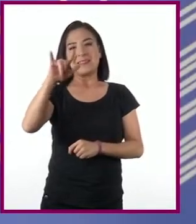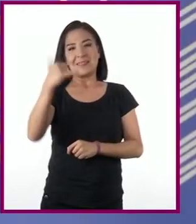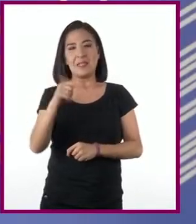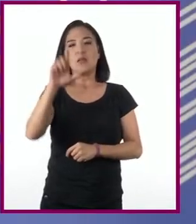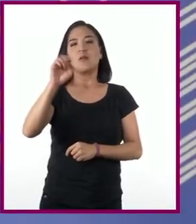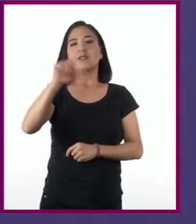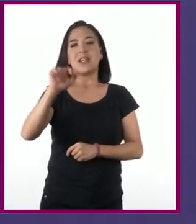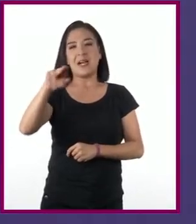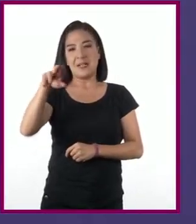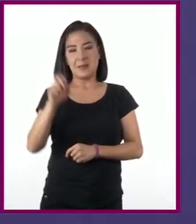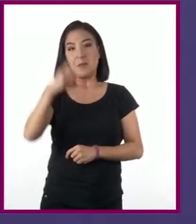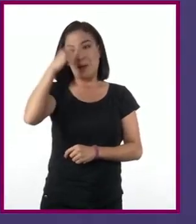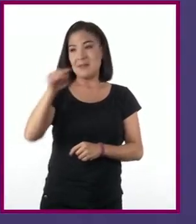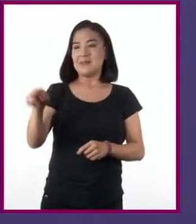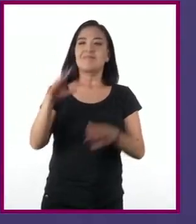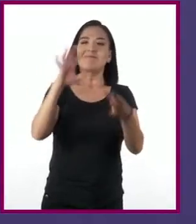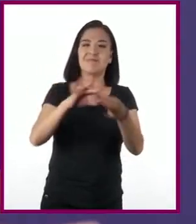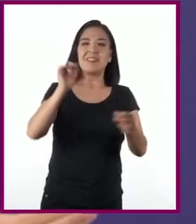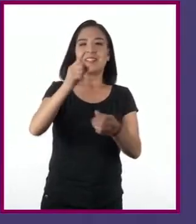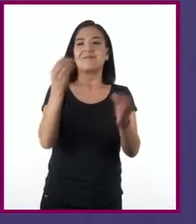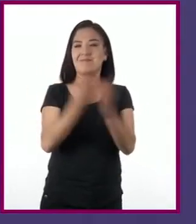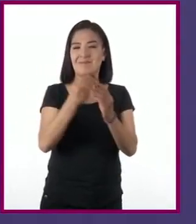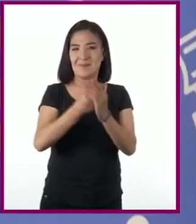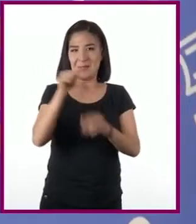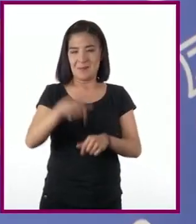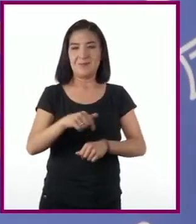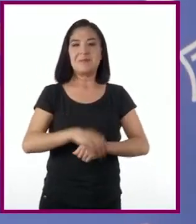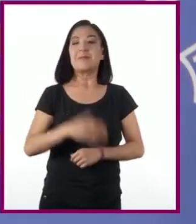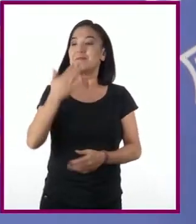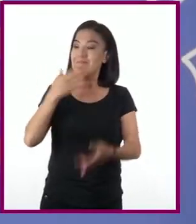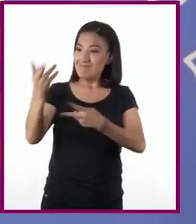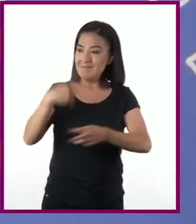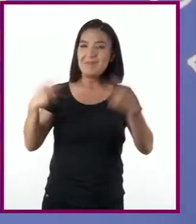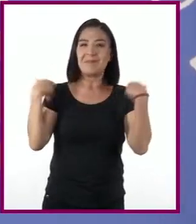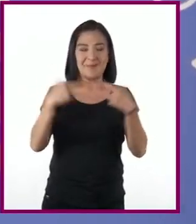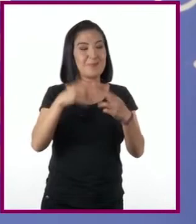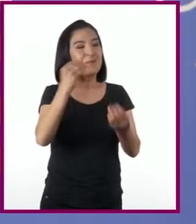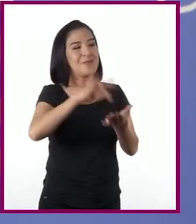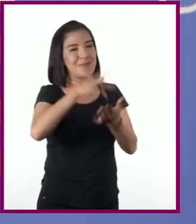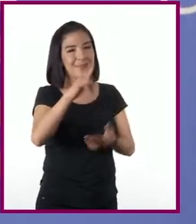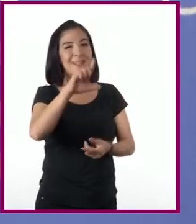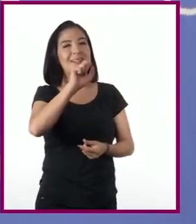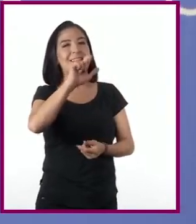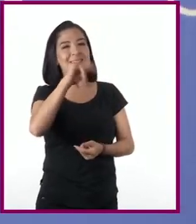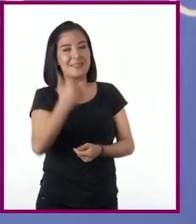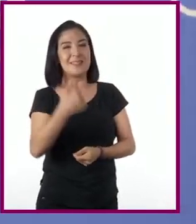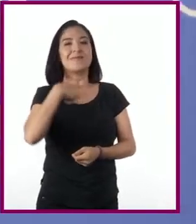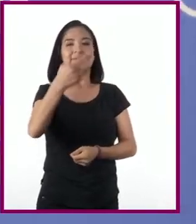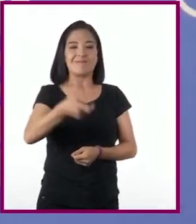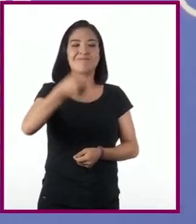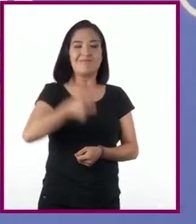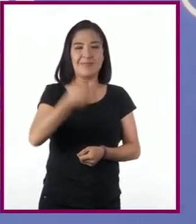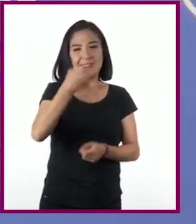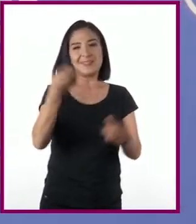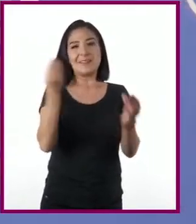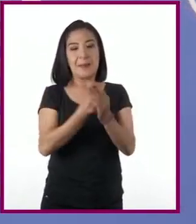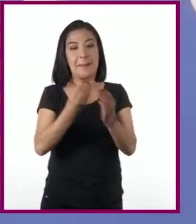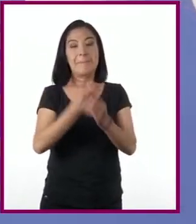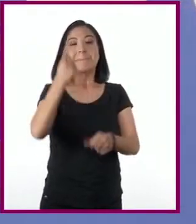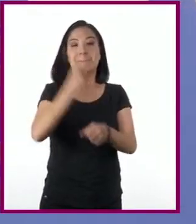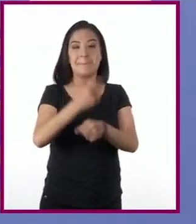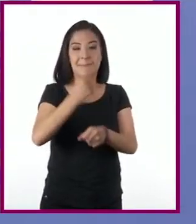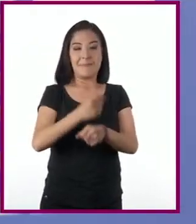con nosotros los contenidos de esta sesión. Bienvenida, profesora. Muchas gracias, Leslie. Los saludo en esta sesión de primer grado